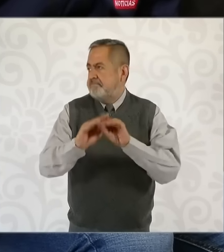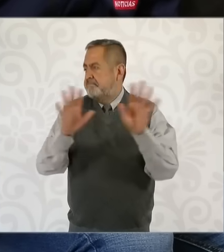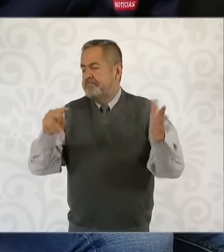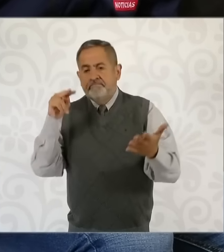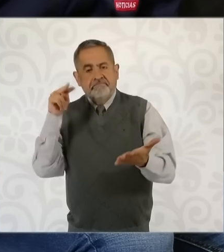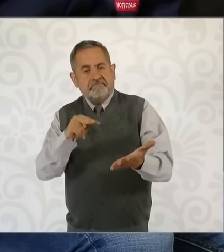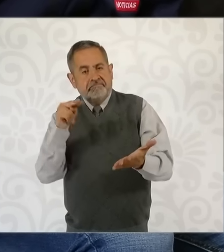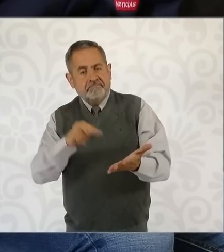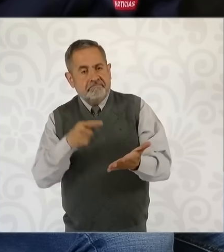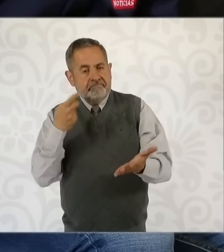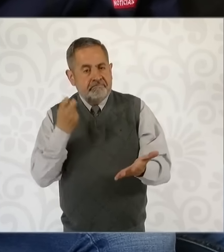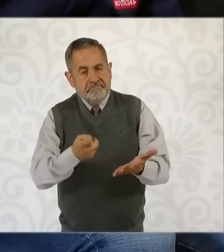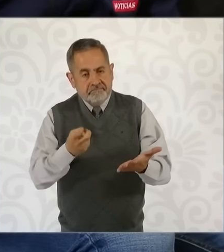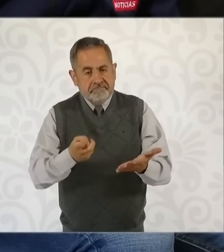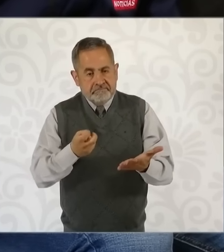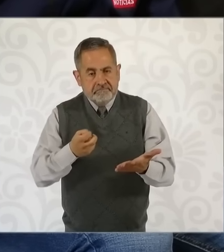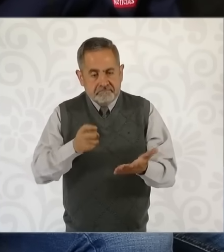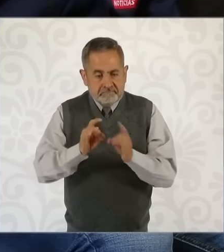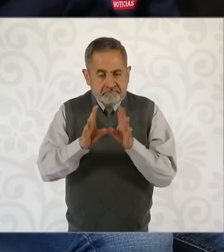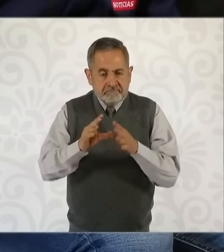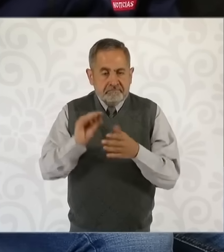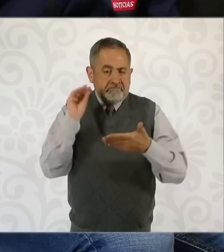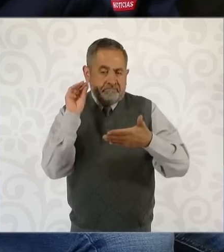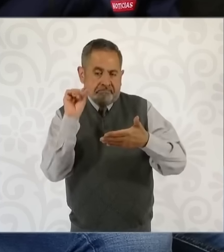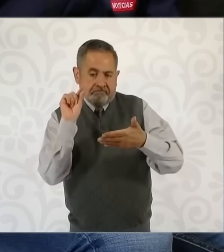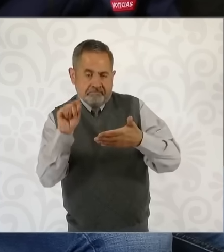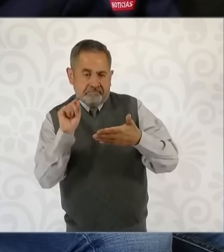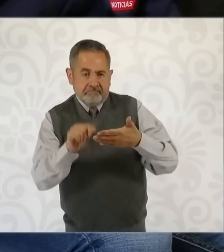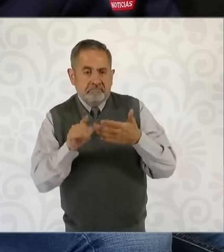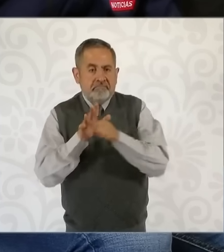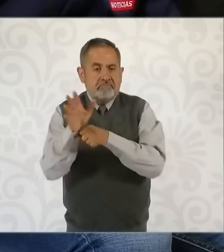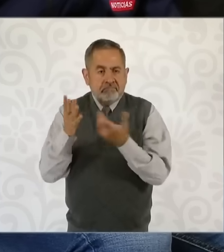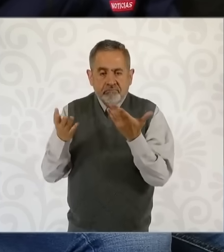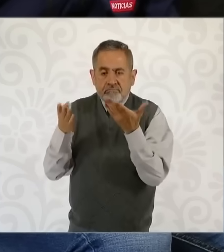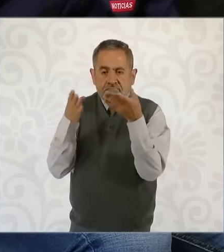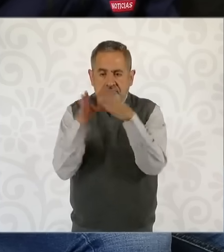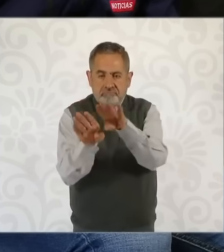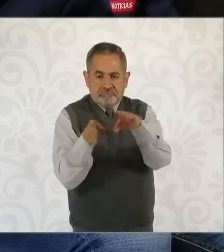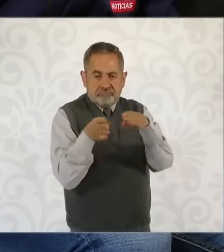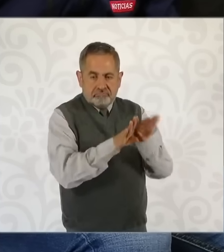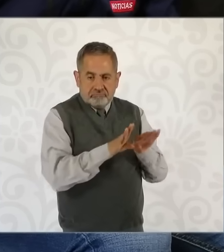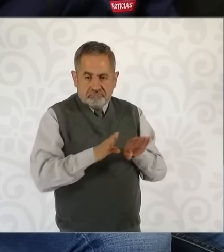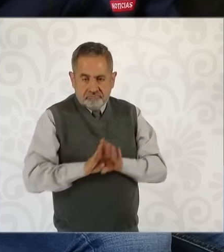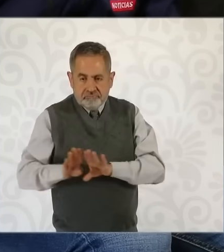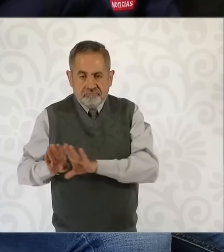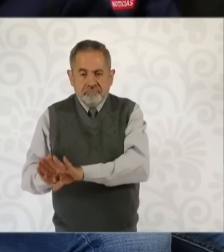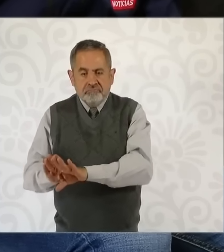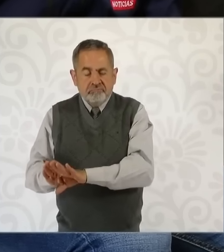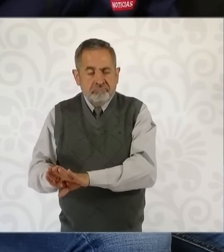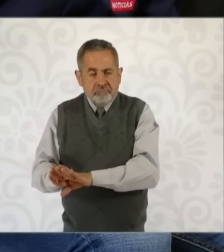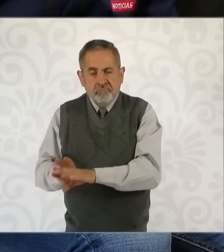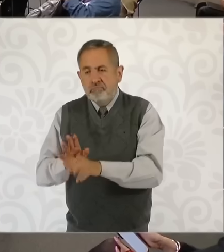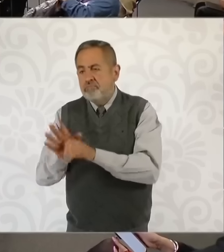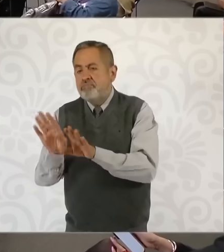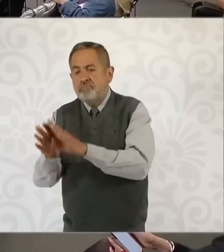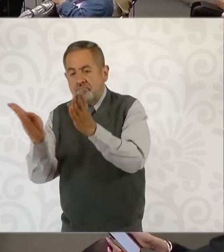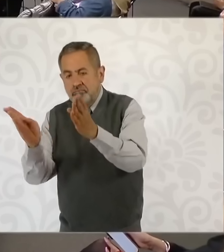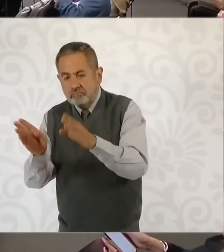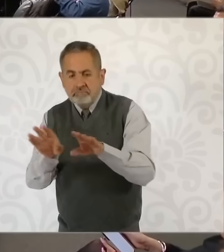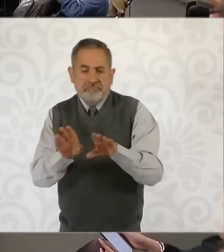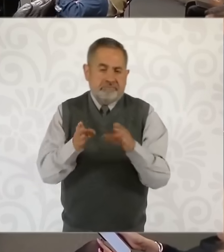una señal para que vean cuáles están cerradas y cuáles están abiertas. Aquí, por aquí lo